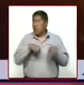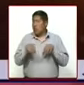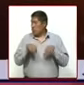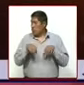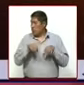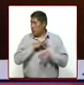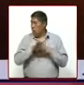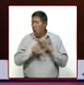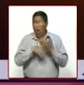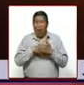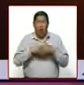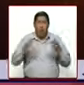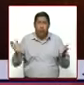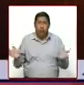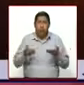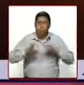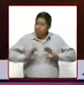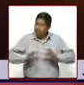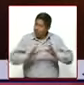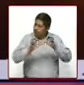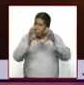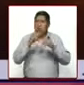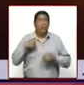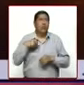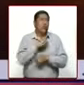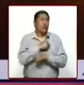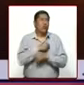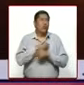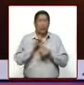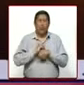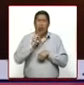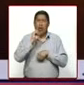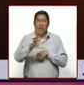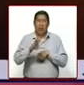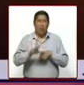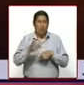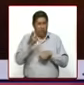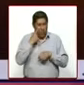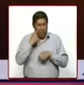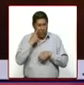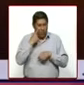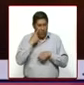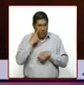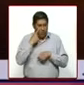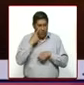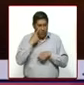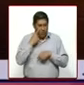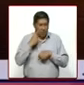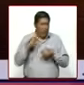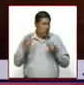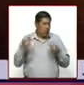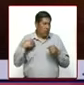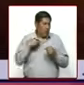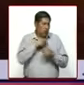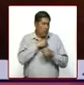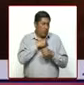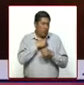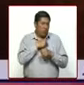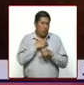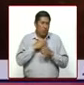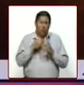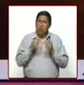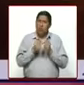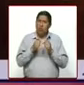estamos haciendo todas las gestiones necesarias, ¿no? Hemos dado a conocer el estado que nos encontramos con el principio del